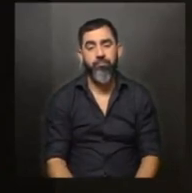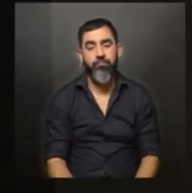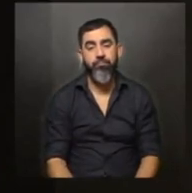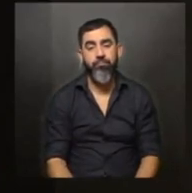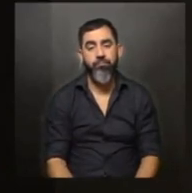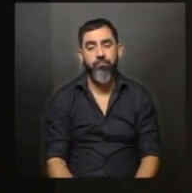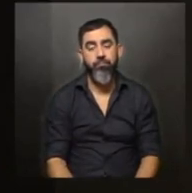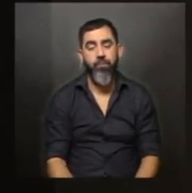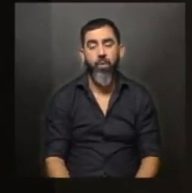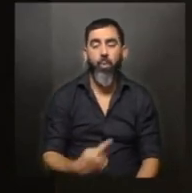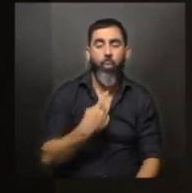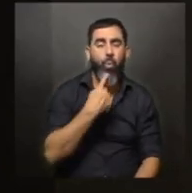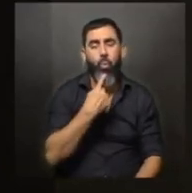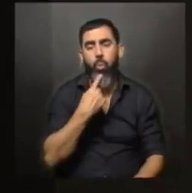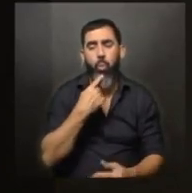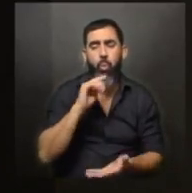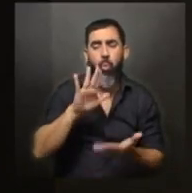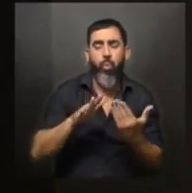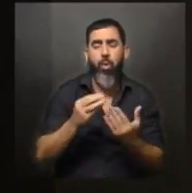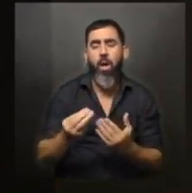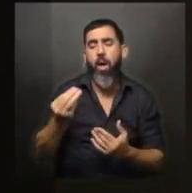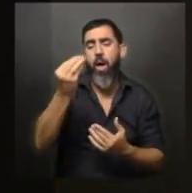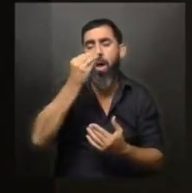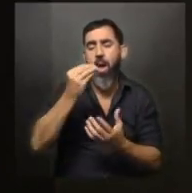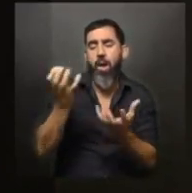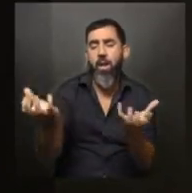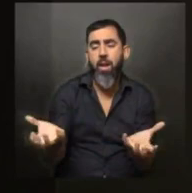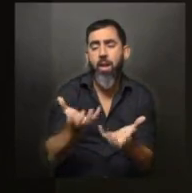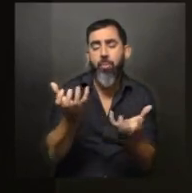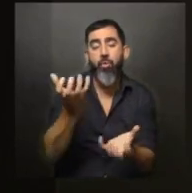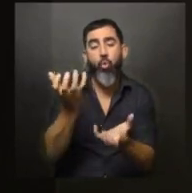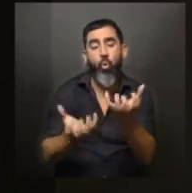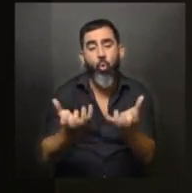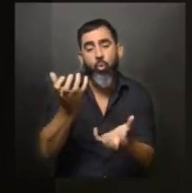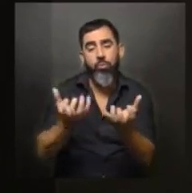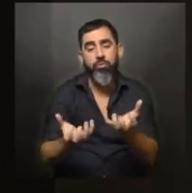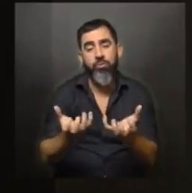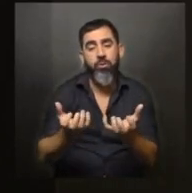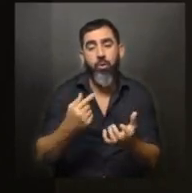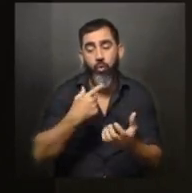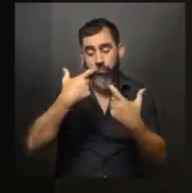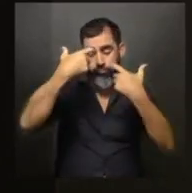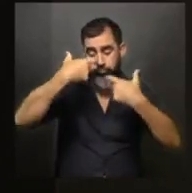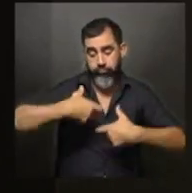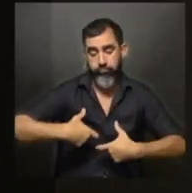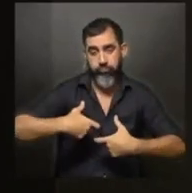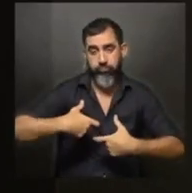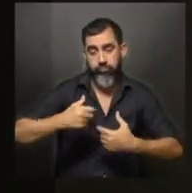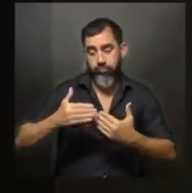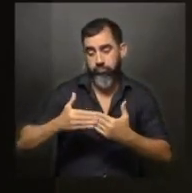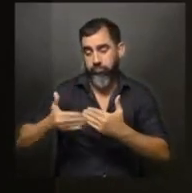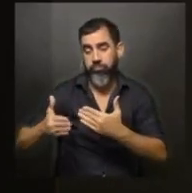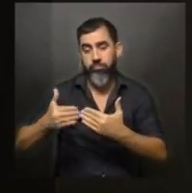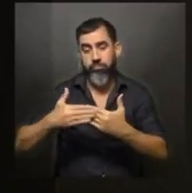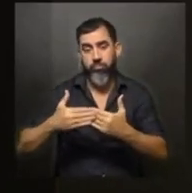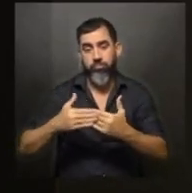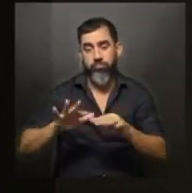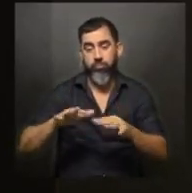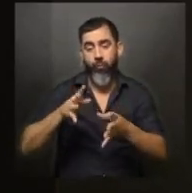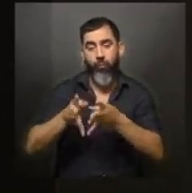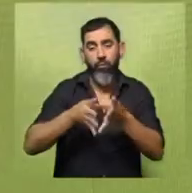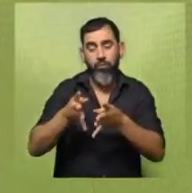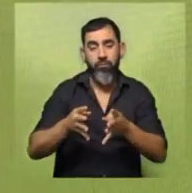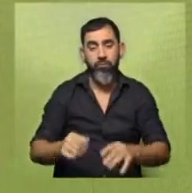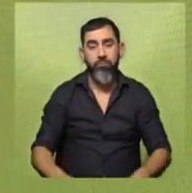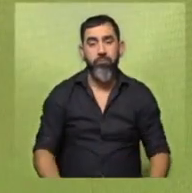la gran duda es qué pasa con los alimentos que calentamos o cocinamos en el microondas y qué pasa con nosotros si estamos al lado y el microondas está... ¿Qué pasa